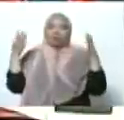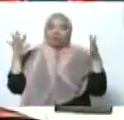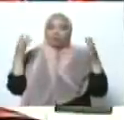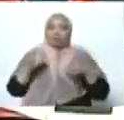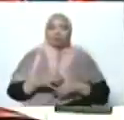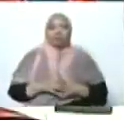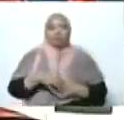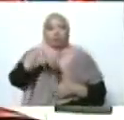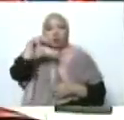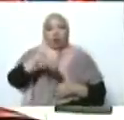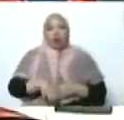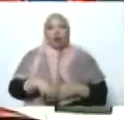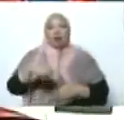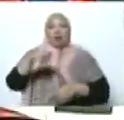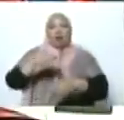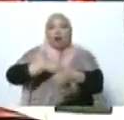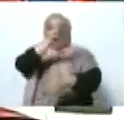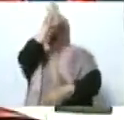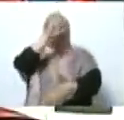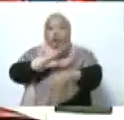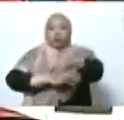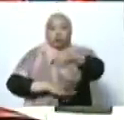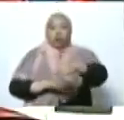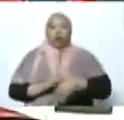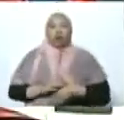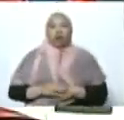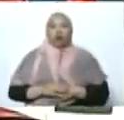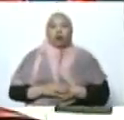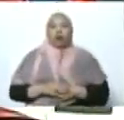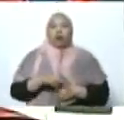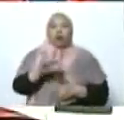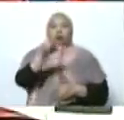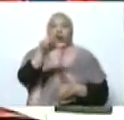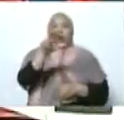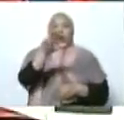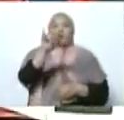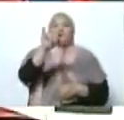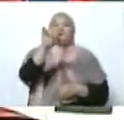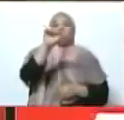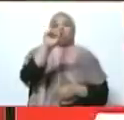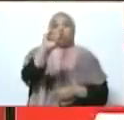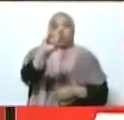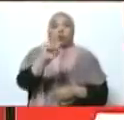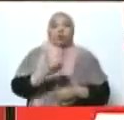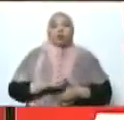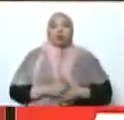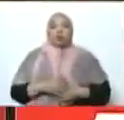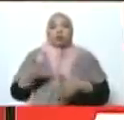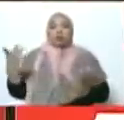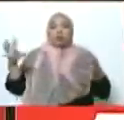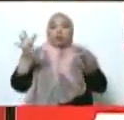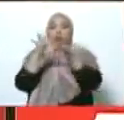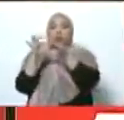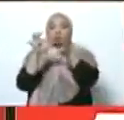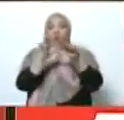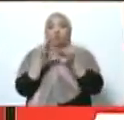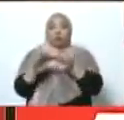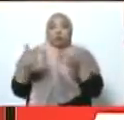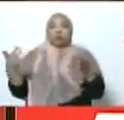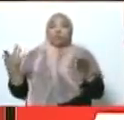Para el Estado Anzoátegui lo asume el compañero Luis José Marcano como enlace del Estado